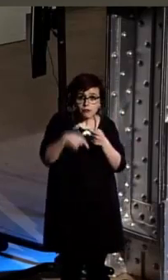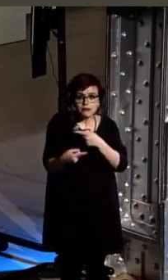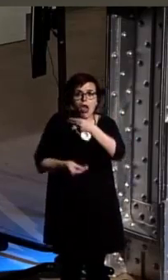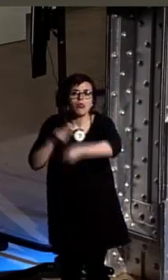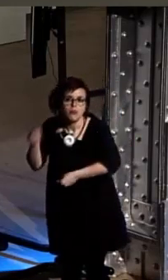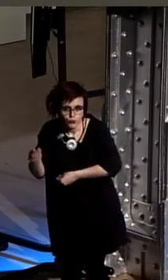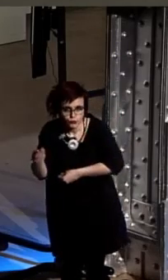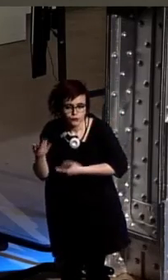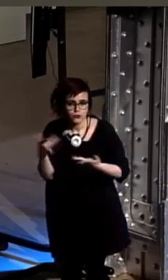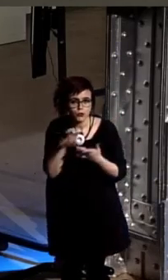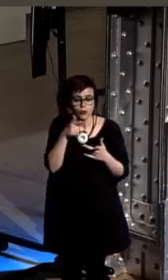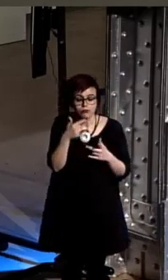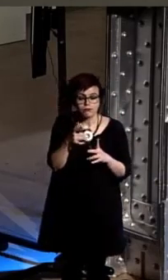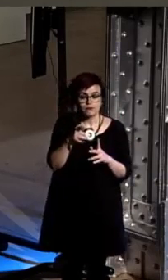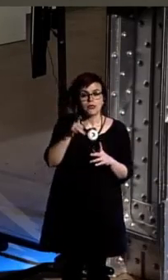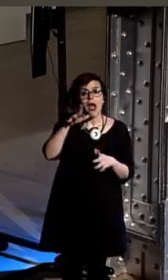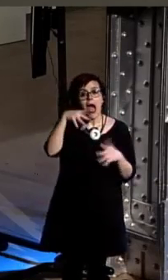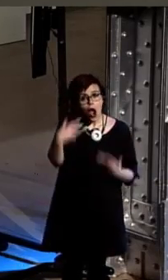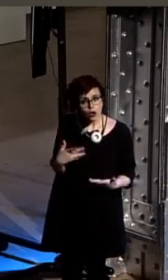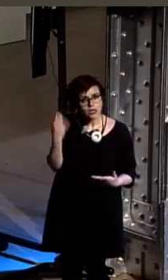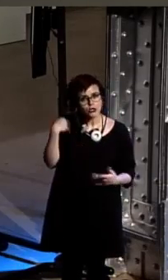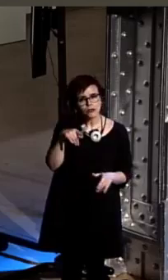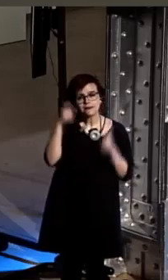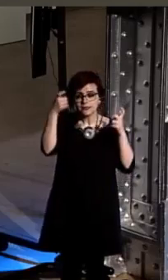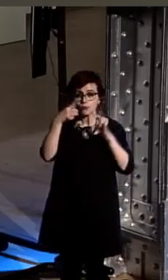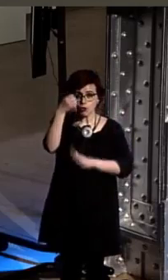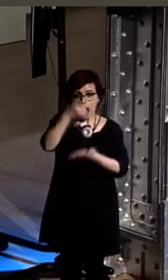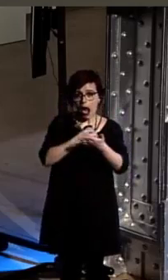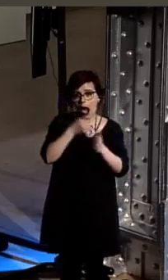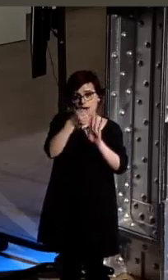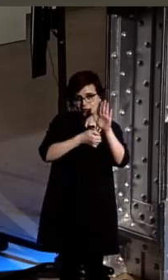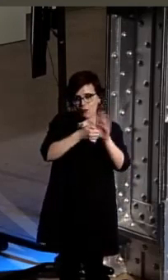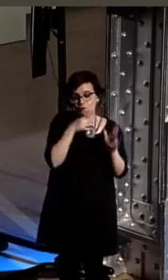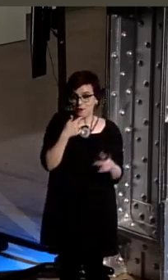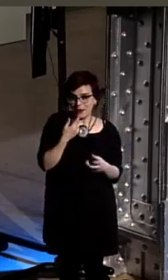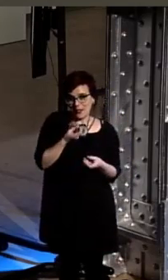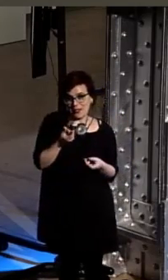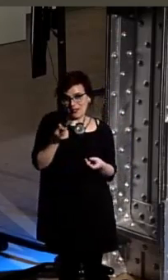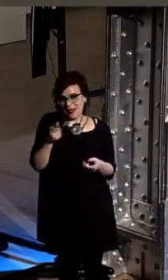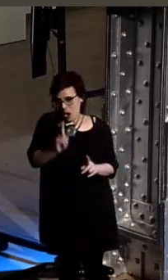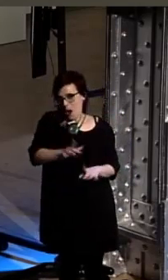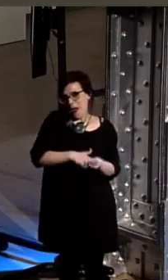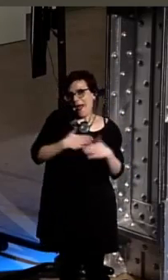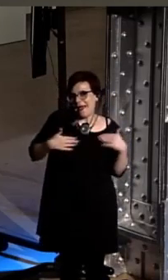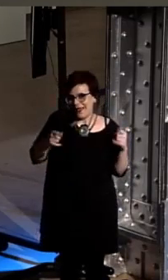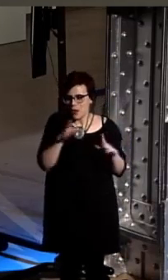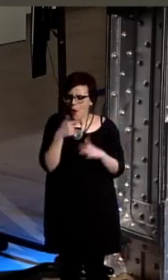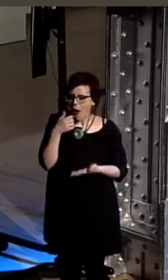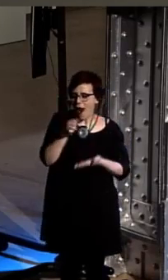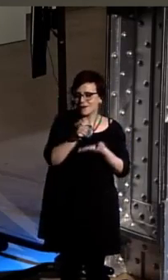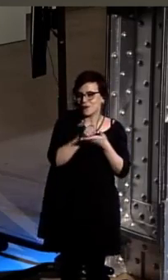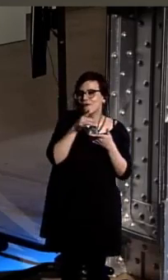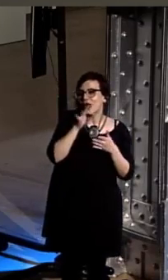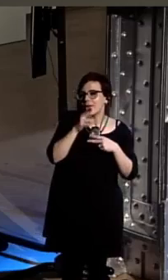reaccionamos? Ahora mismo estoy documentando un artículo, bueno, no quiero revelar demasiado sobre el artículo que estoy creando ahora